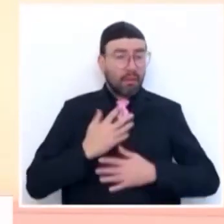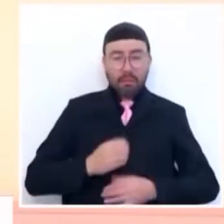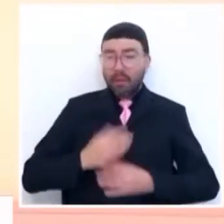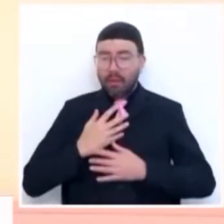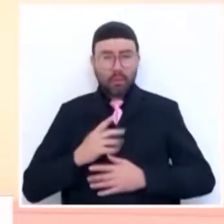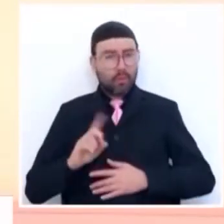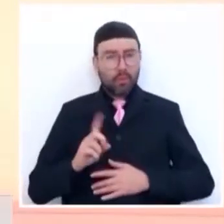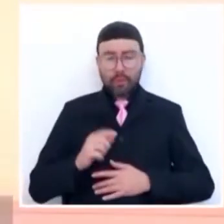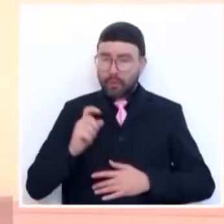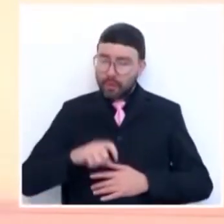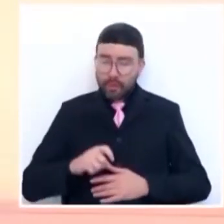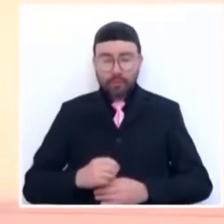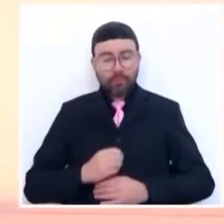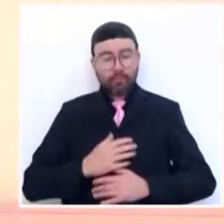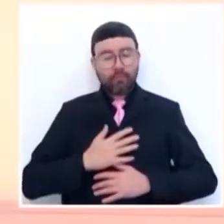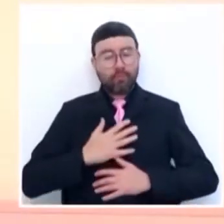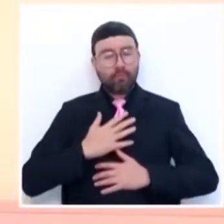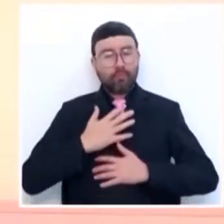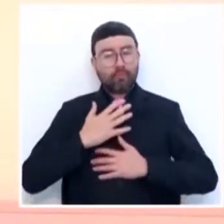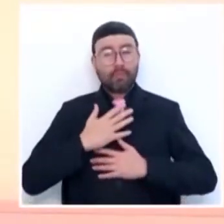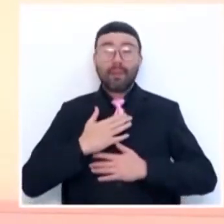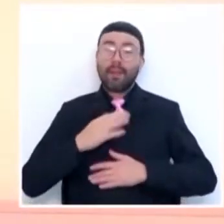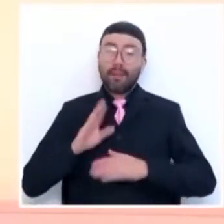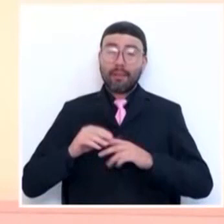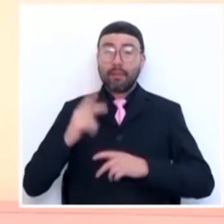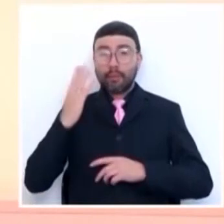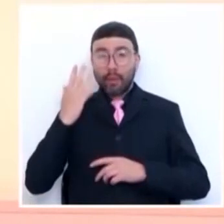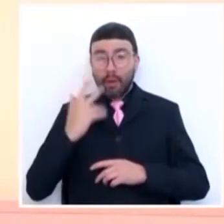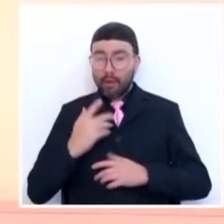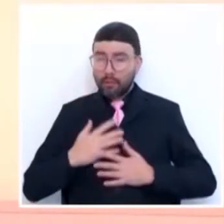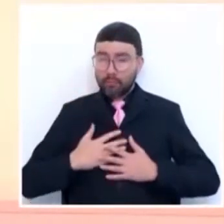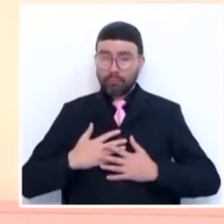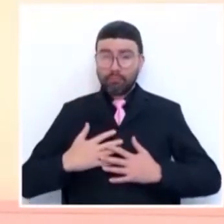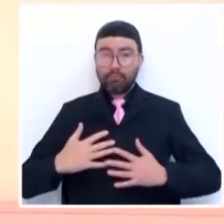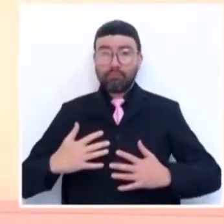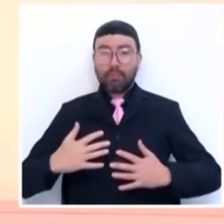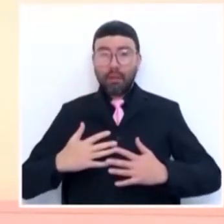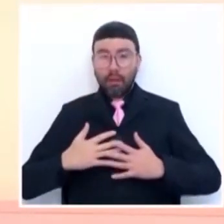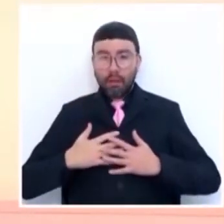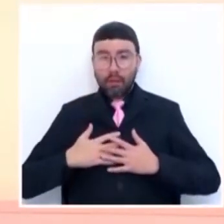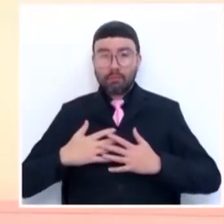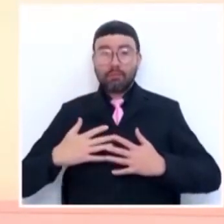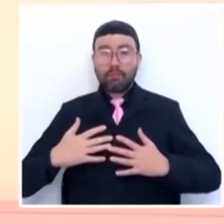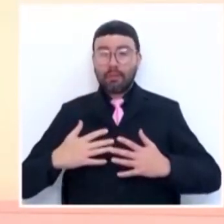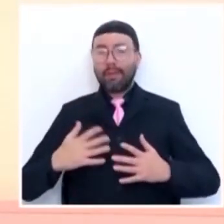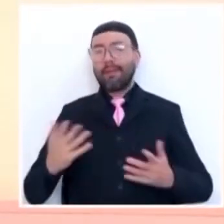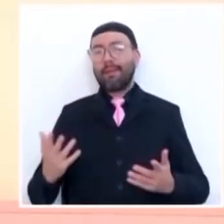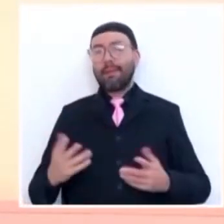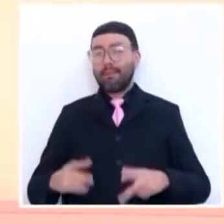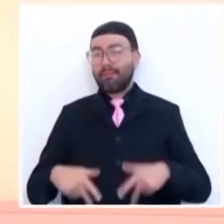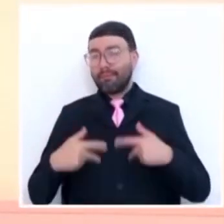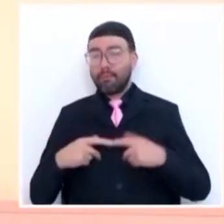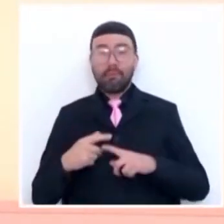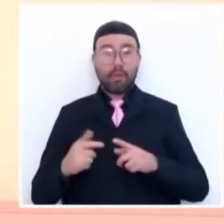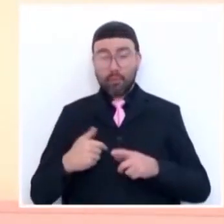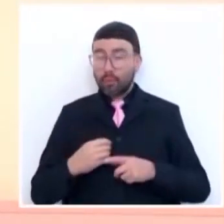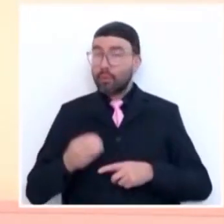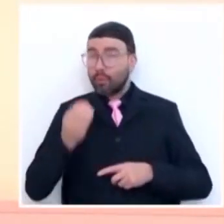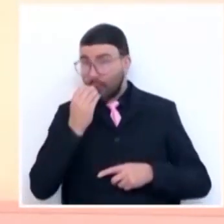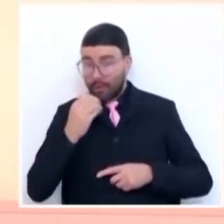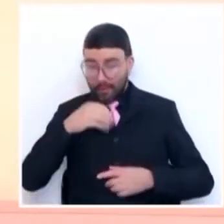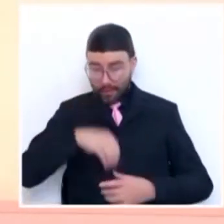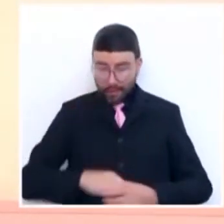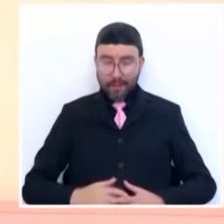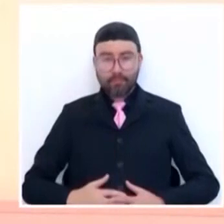Nuestra respiración torácica habitual de todos los días es una forma de sobrevivir, pero no nos alimentamos con el aire. Para